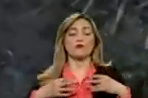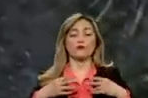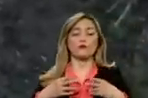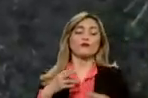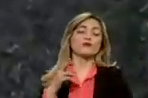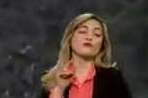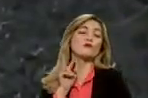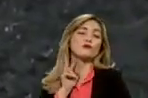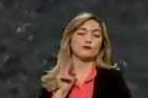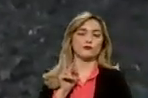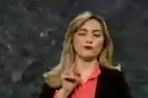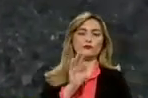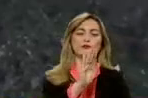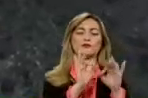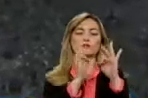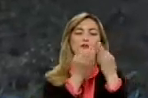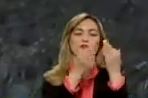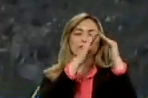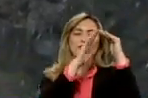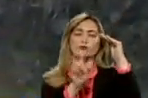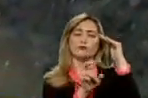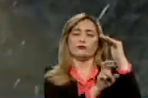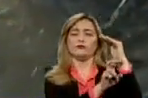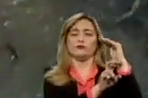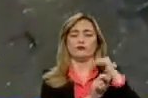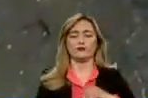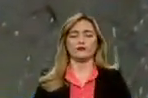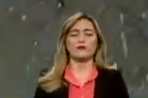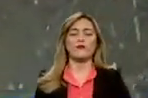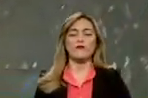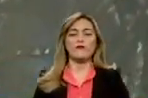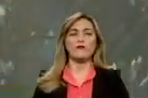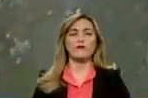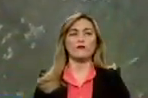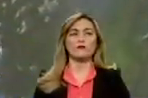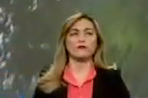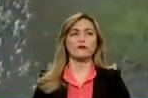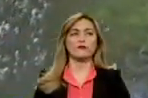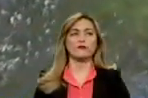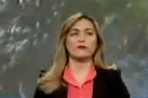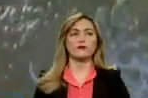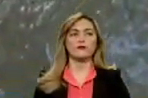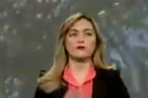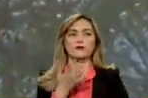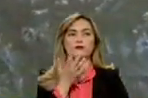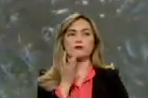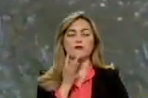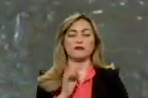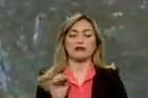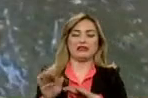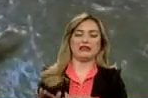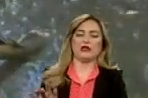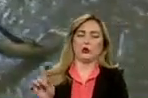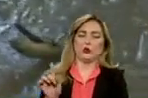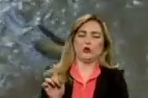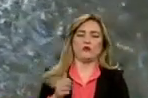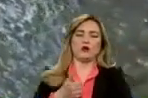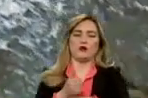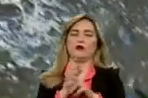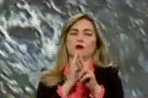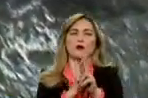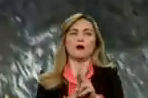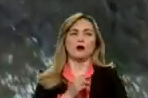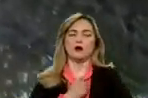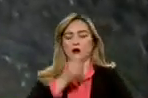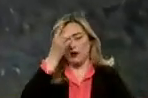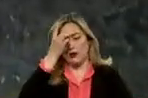dormir en casas de familiares, ya sí, que, no, como nos contaban, es lo que ustedes prefirieron, no fue una respuesta de las autoridades, sino